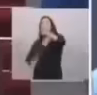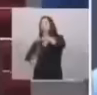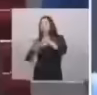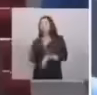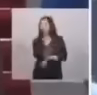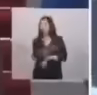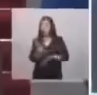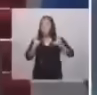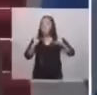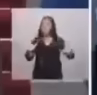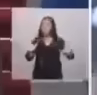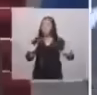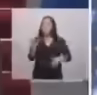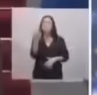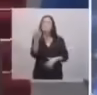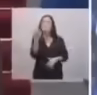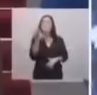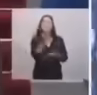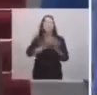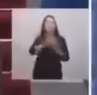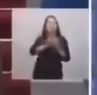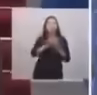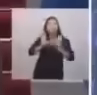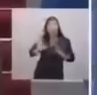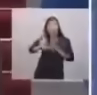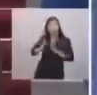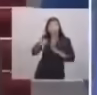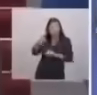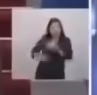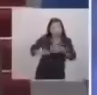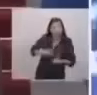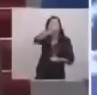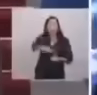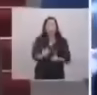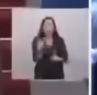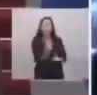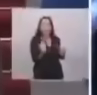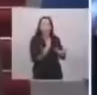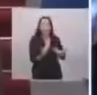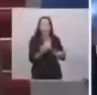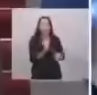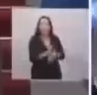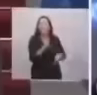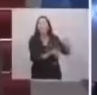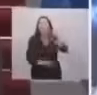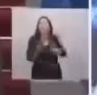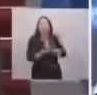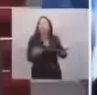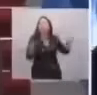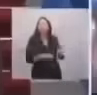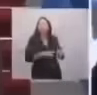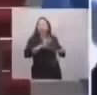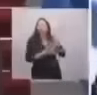diga la tasa de interés que haga la política monetaria por lo tanto eso el lo que uno demandaría de mi